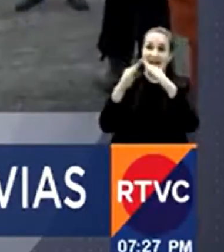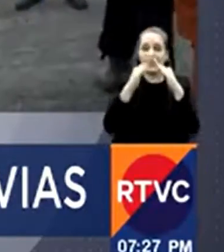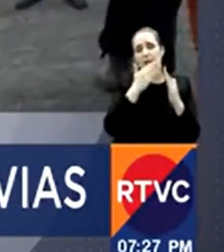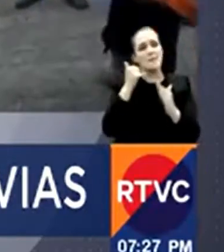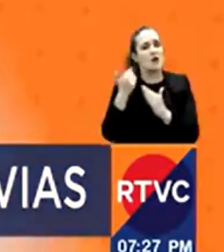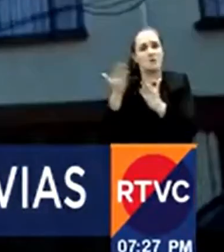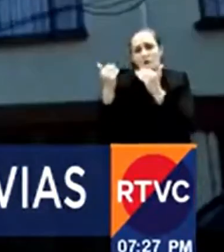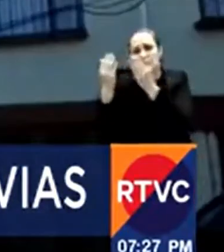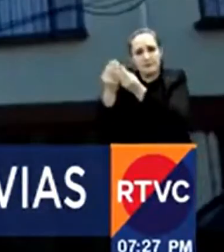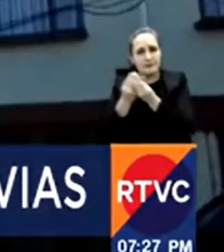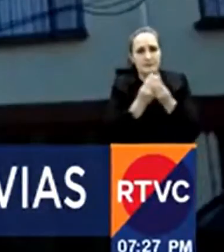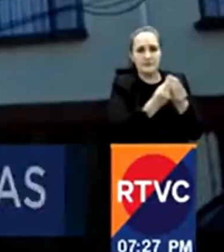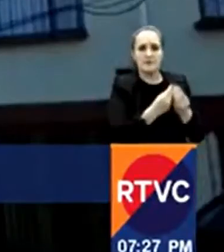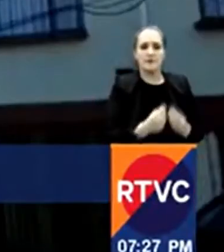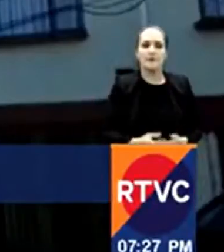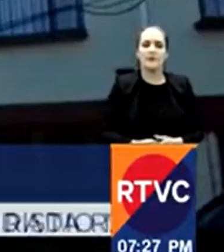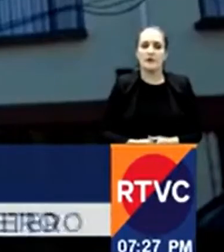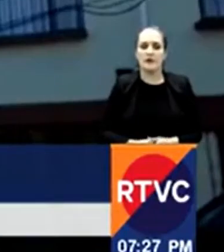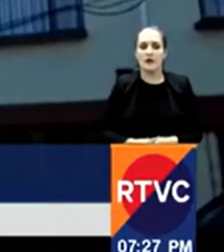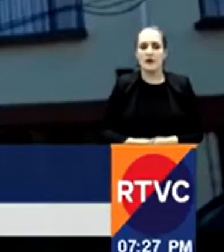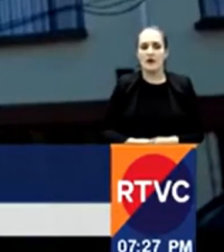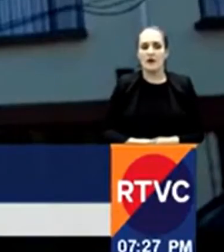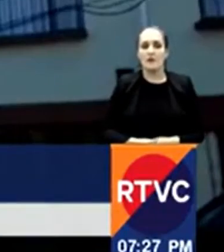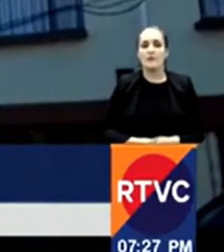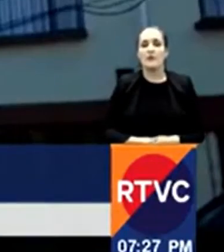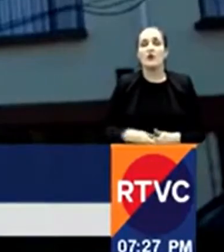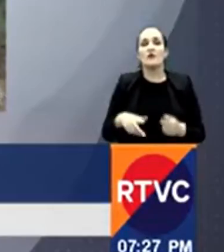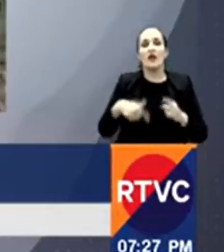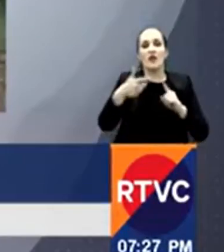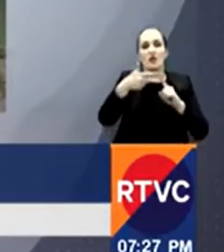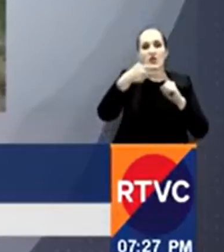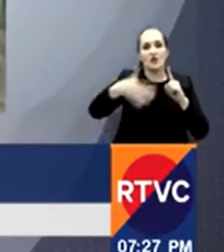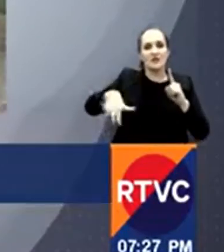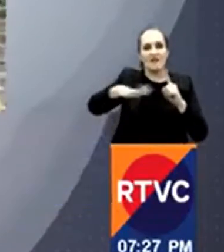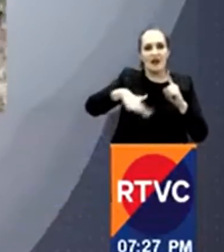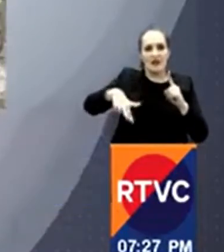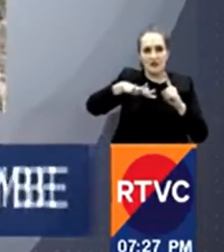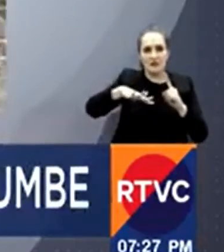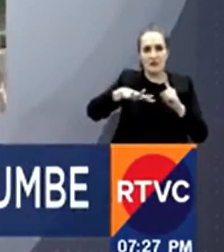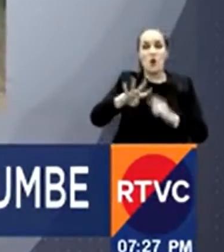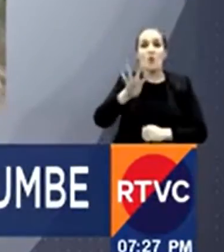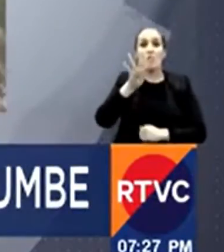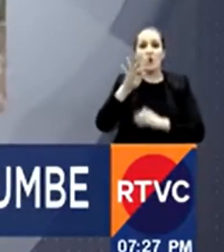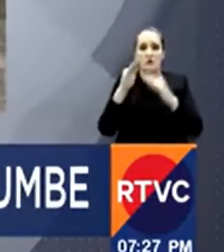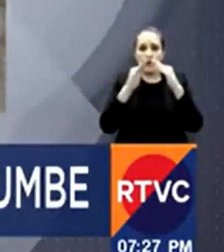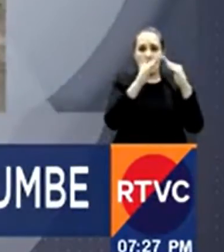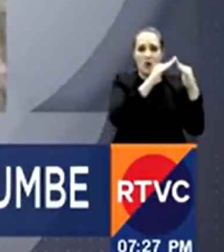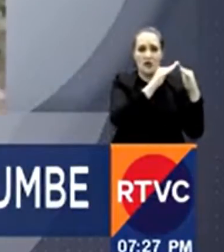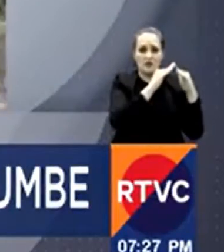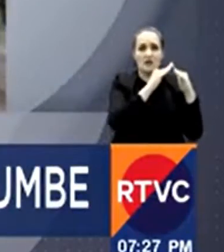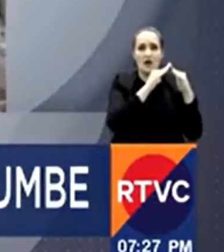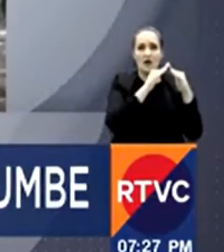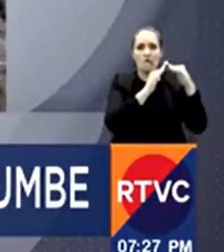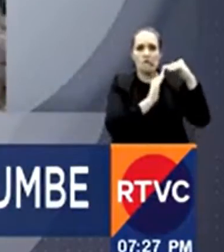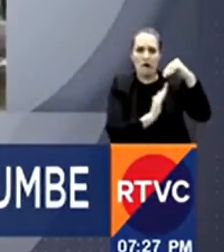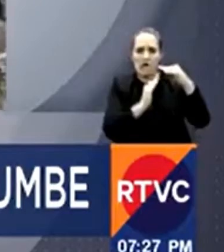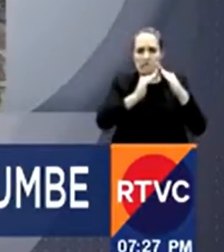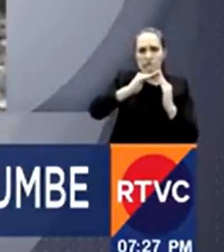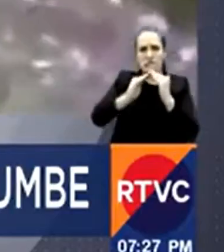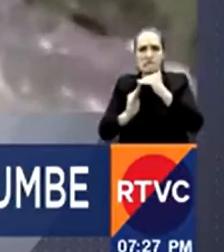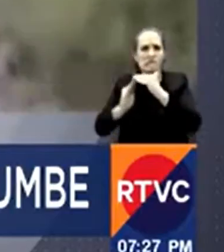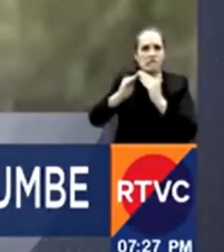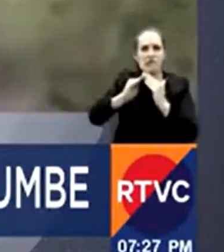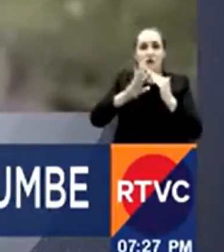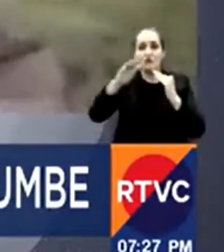del departamento de Nariño. En la vereda Agua Azul de Dos Quebradas, Risaralda, fueron evacuadas 4 viviendas luego de que un deslizamiento de tierra hiciera colapsar parte de la vía